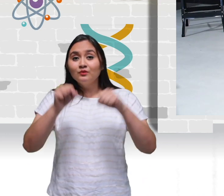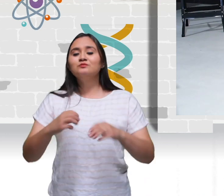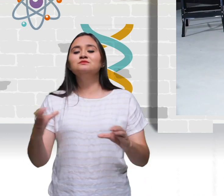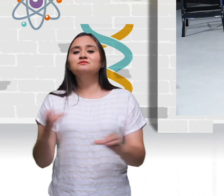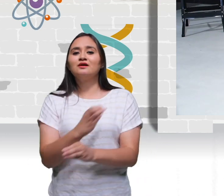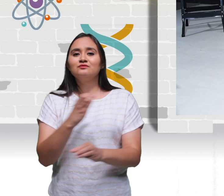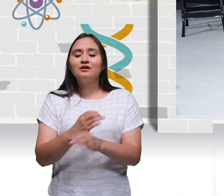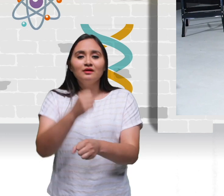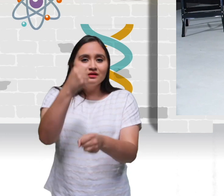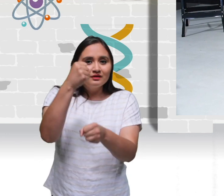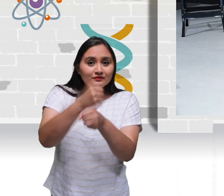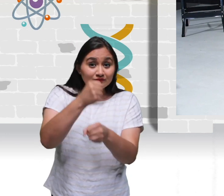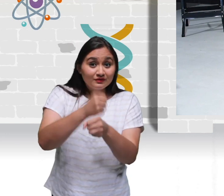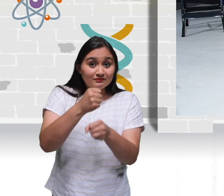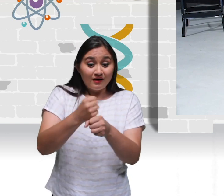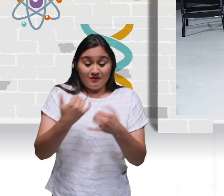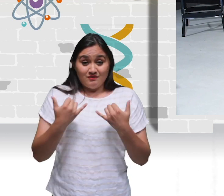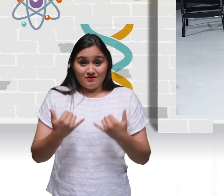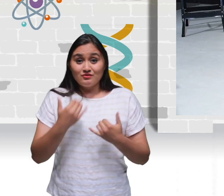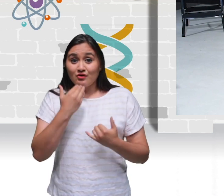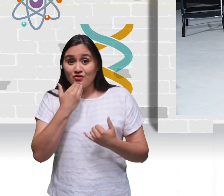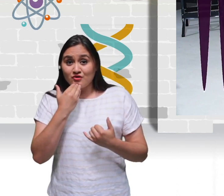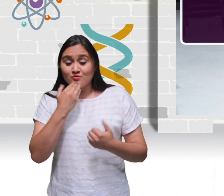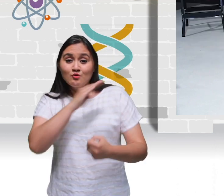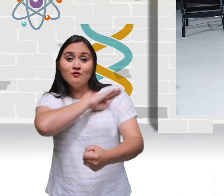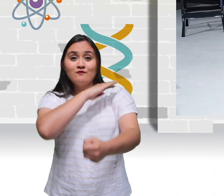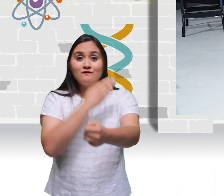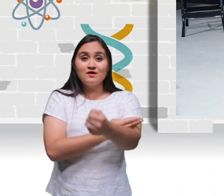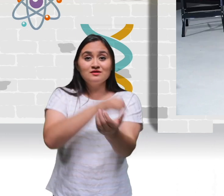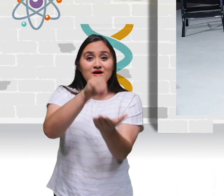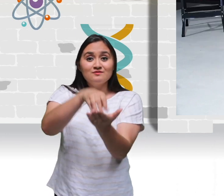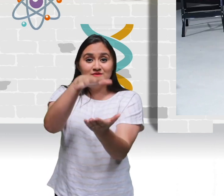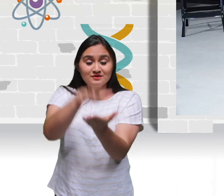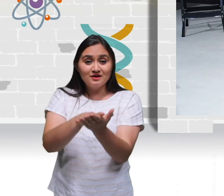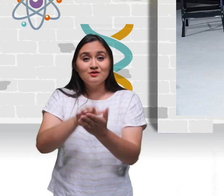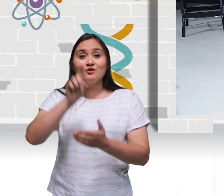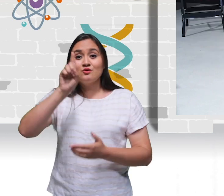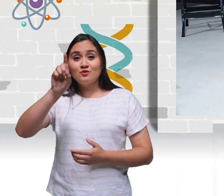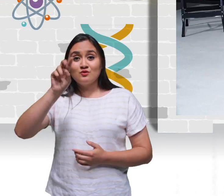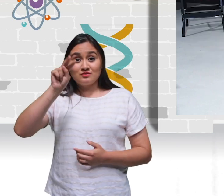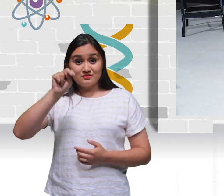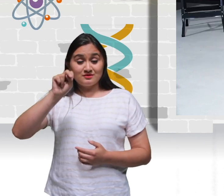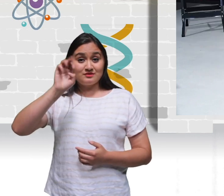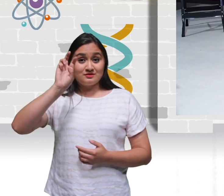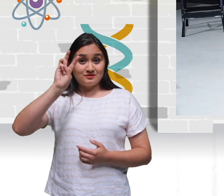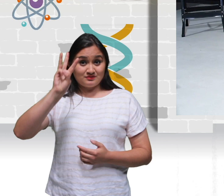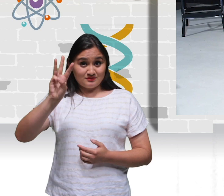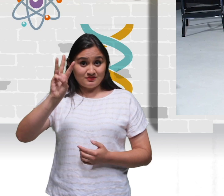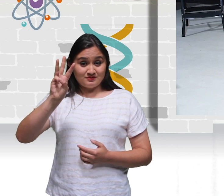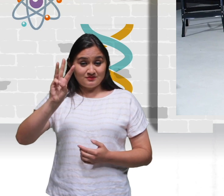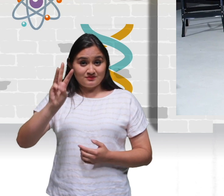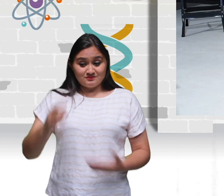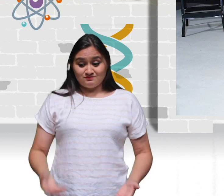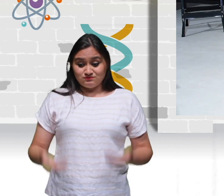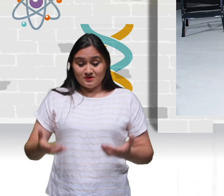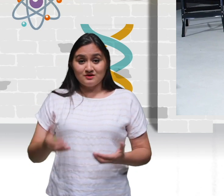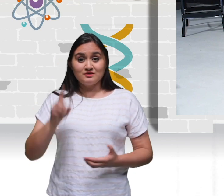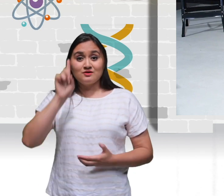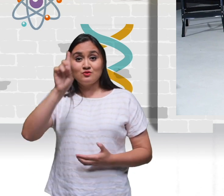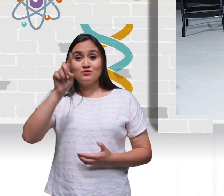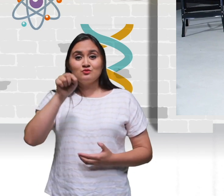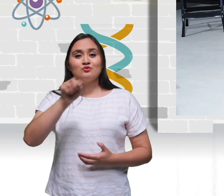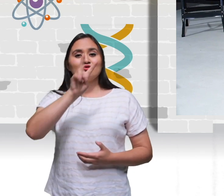Y podemos calcular el trabajo que se ha realizado cuando la fuerza aplicada fue de 1 newton y el desplazamiento de la maleta